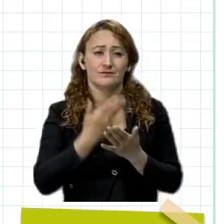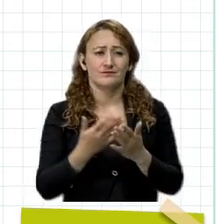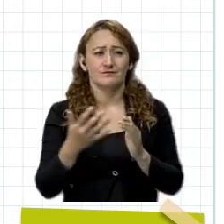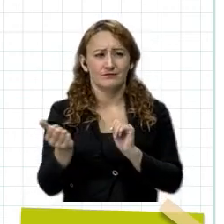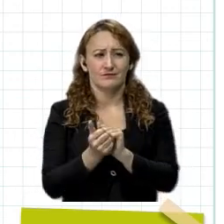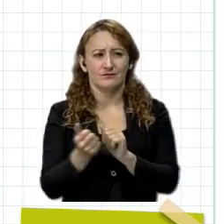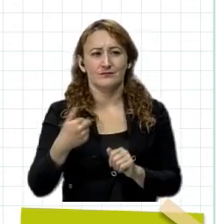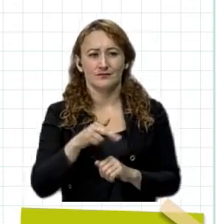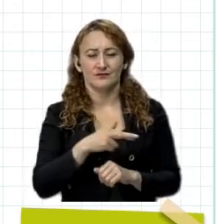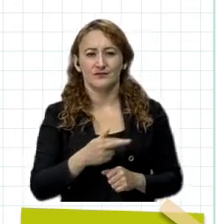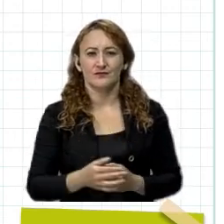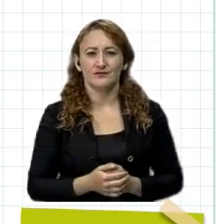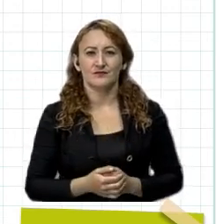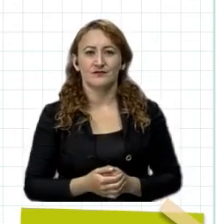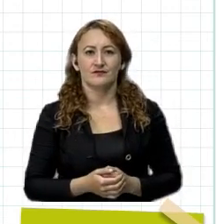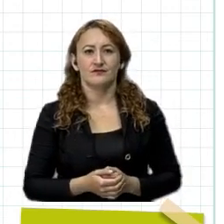acompañado.